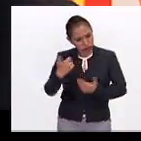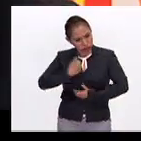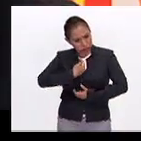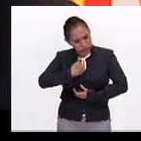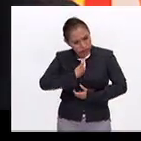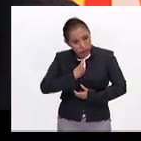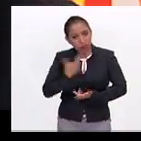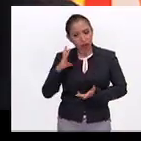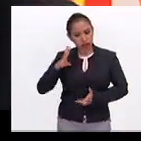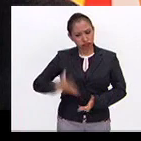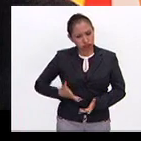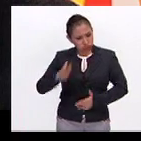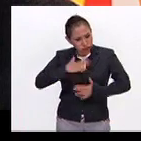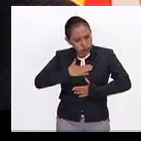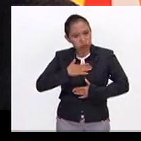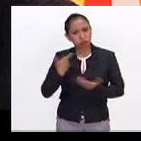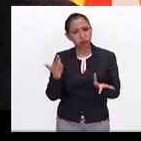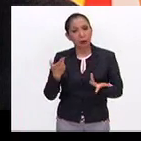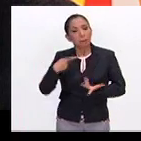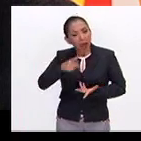mejor.